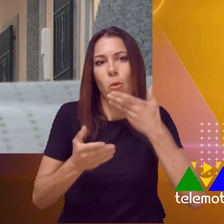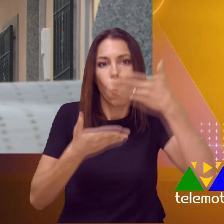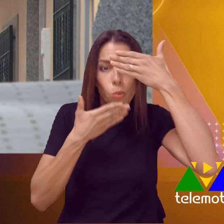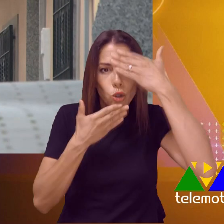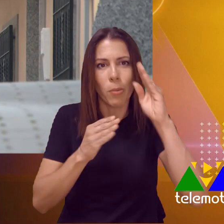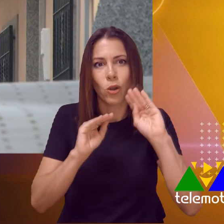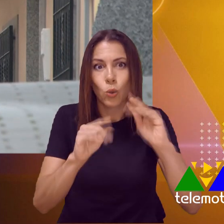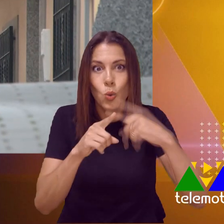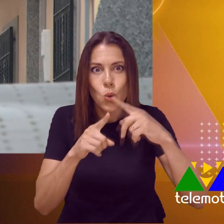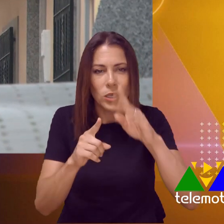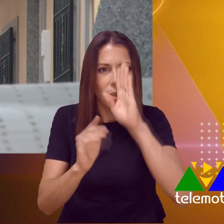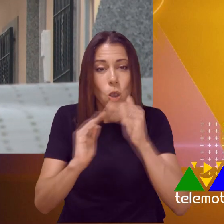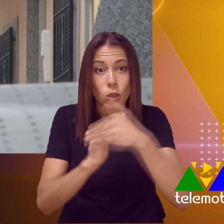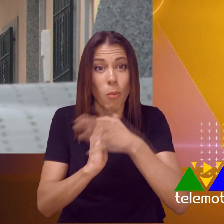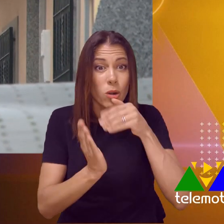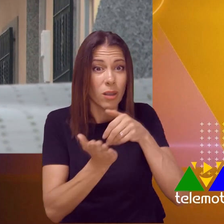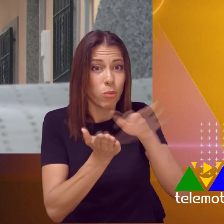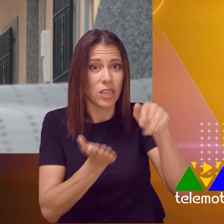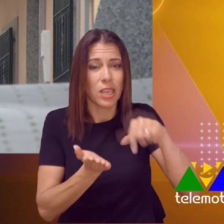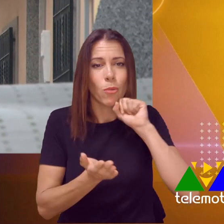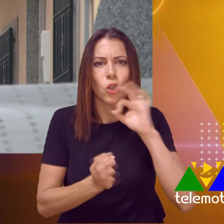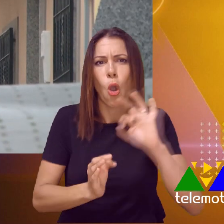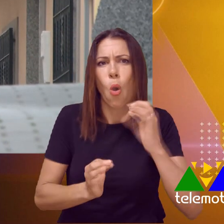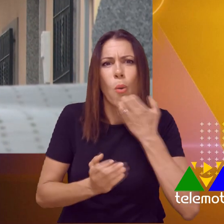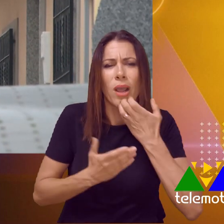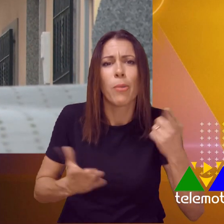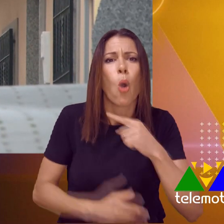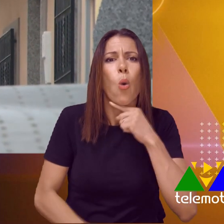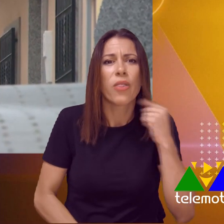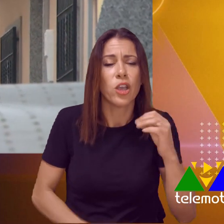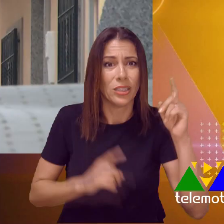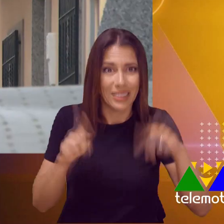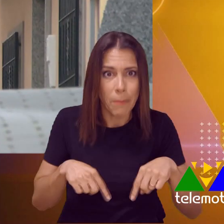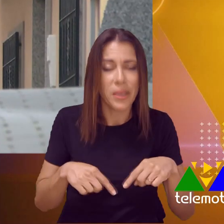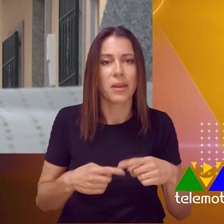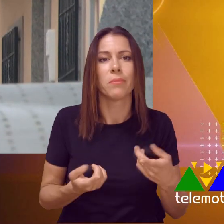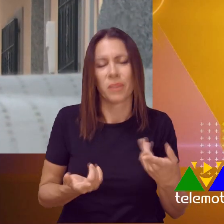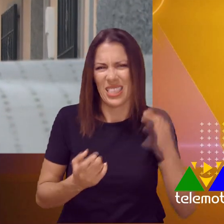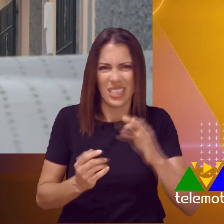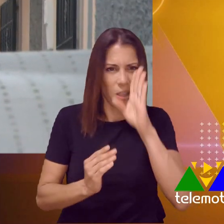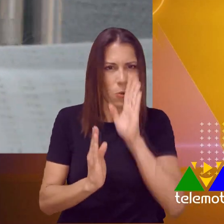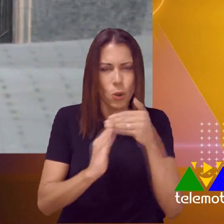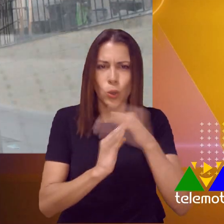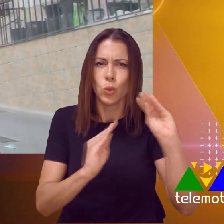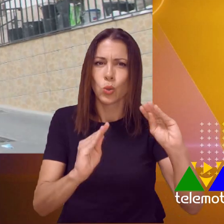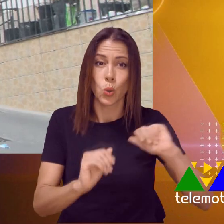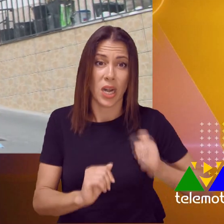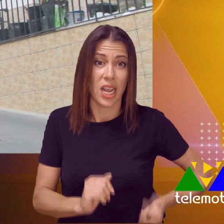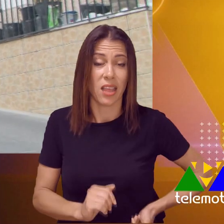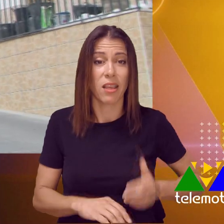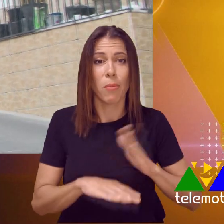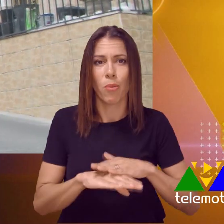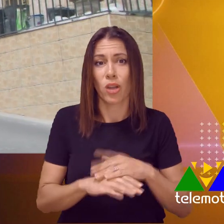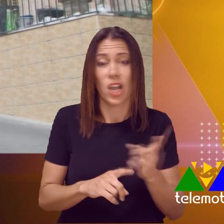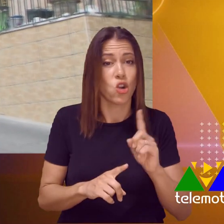tesoros cuando fueron expulsados de Motril, claro, o de los judíos que fueron expulsados de Motril, también esconderían sus riquezas porque no les